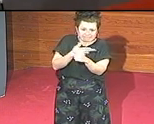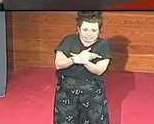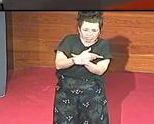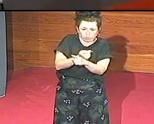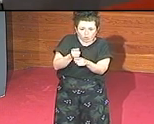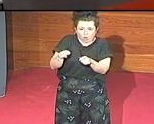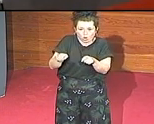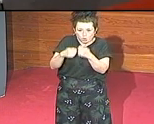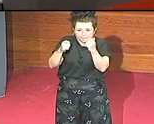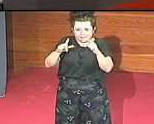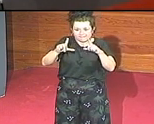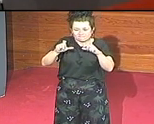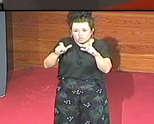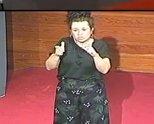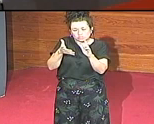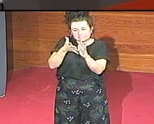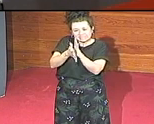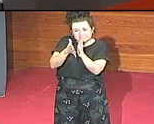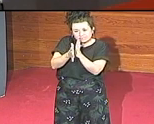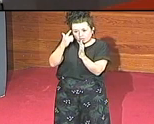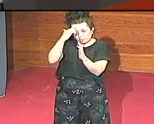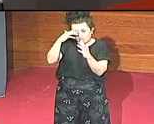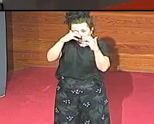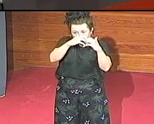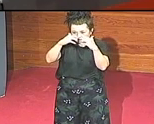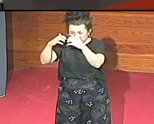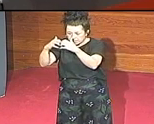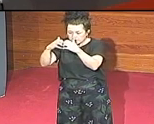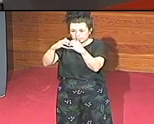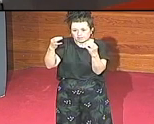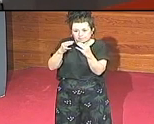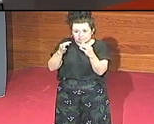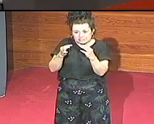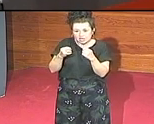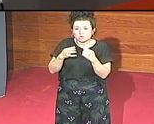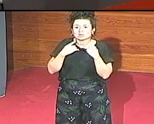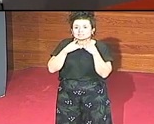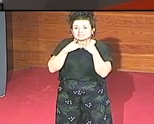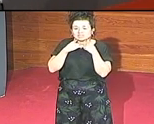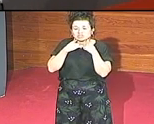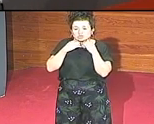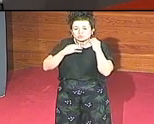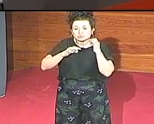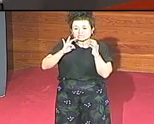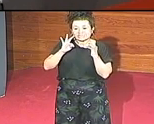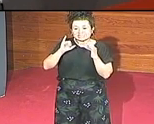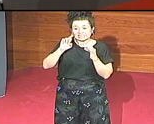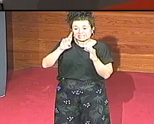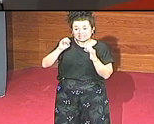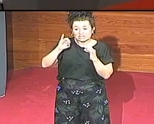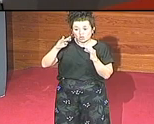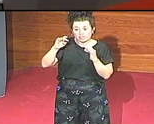pues cuento que le pasa a nuestro cerebro que repasaron esta tiroides cuando cuando nos besamos